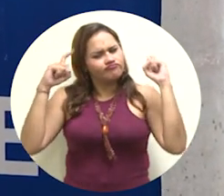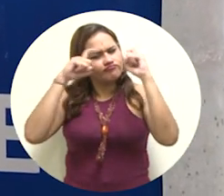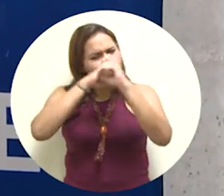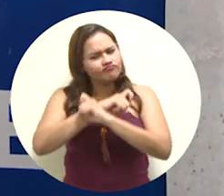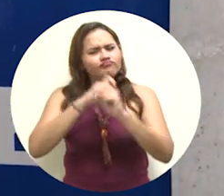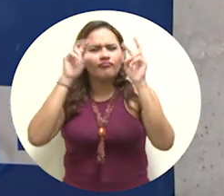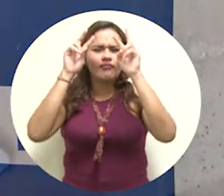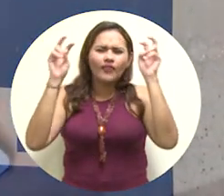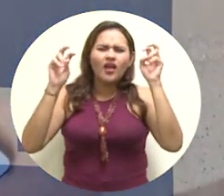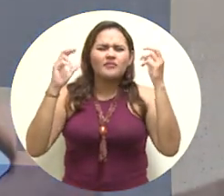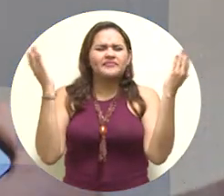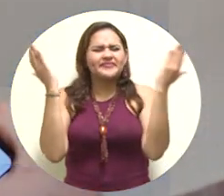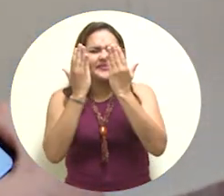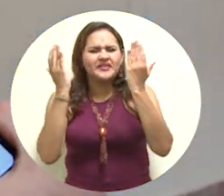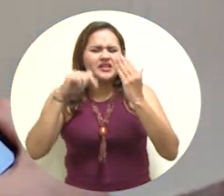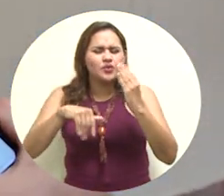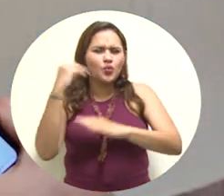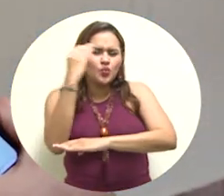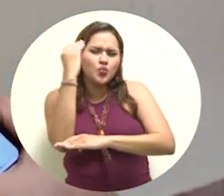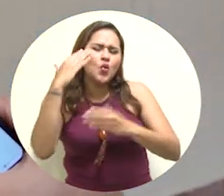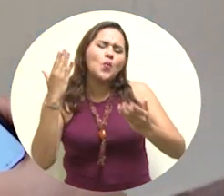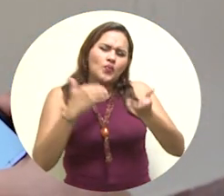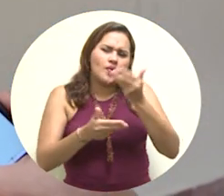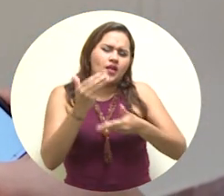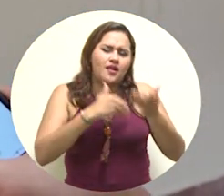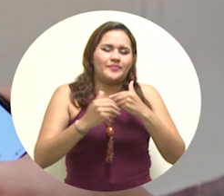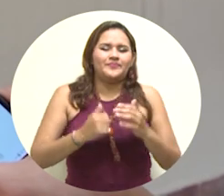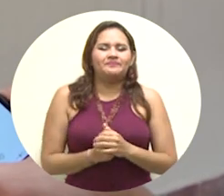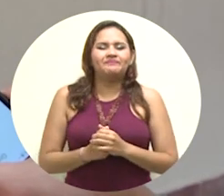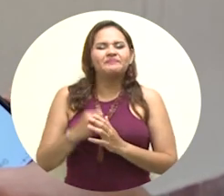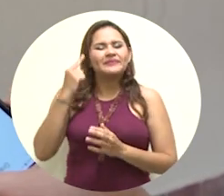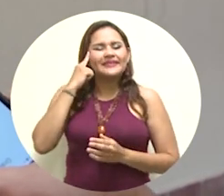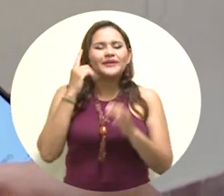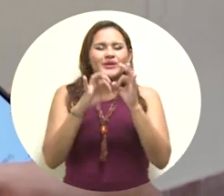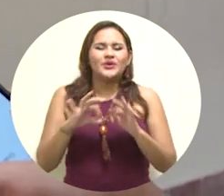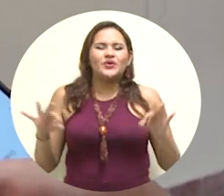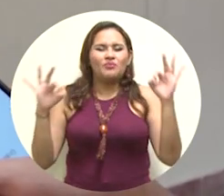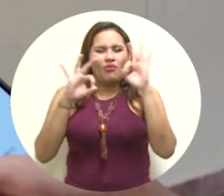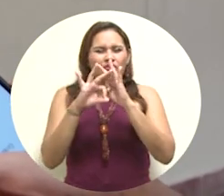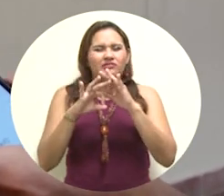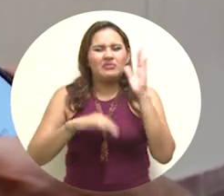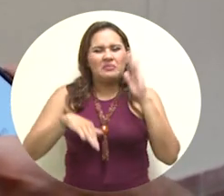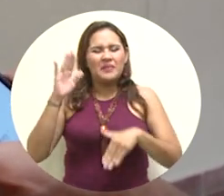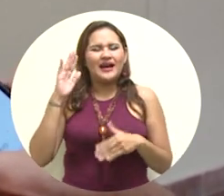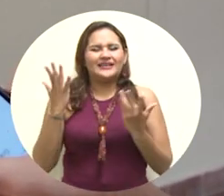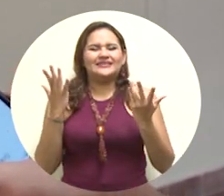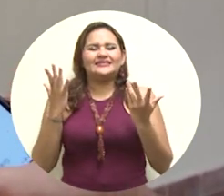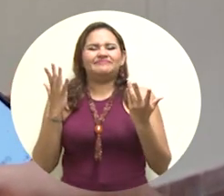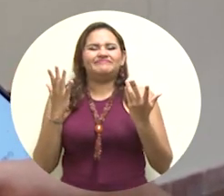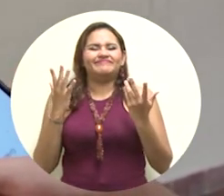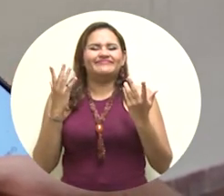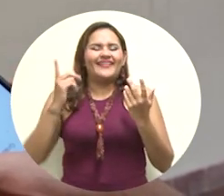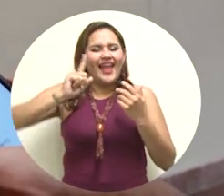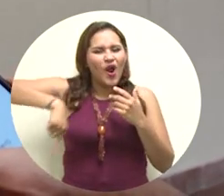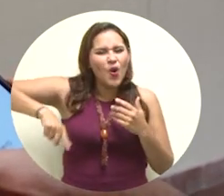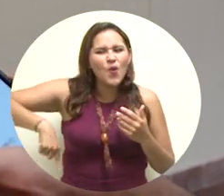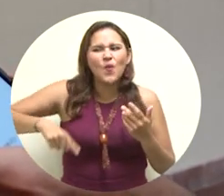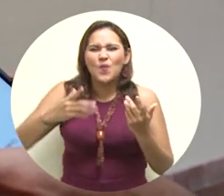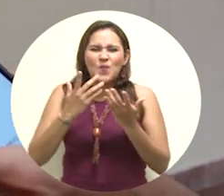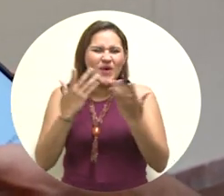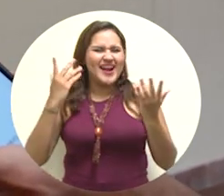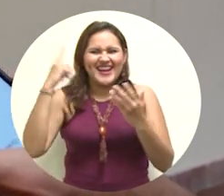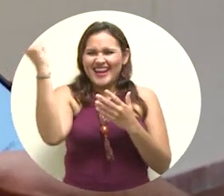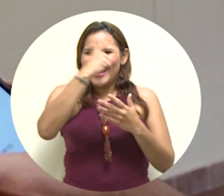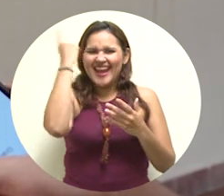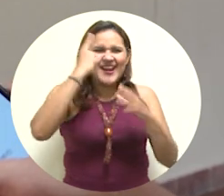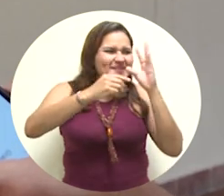cinematográfico que se está dando en Colombia. Creamos y creemos en la diferencia desde la escuela y lo celebramos, es valioso.